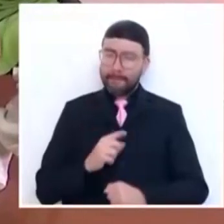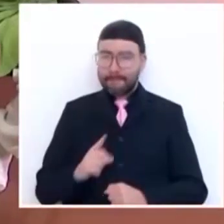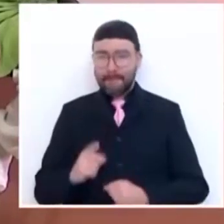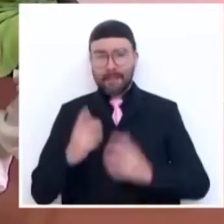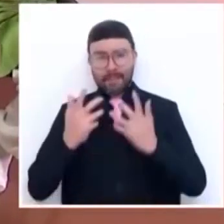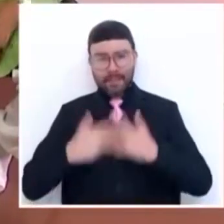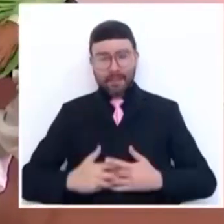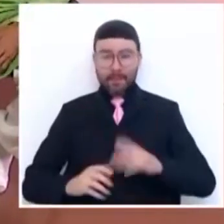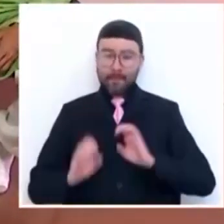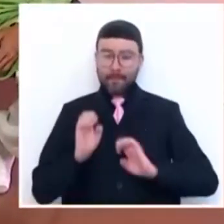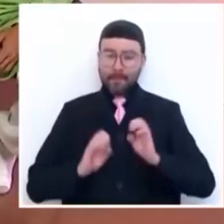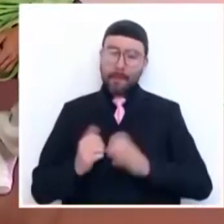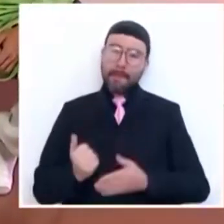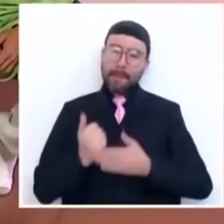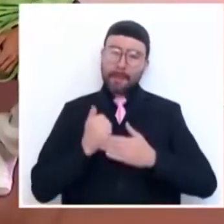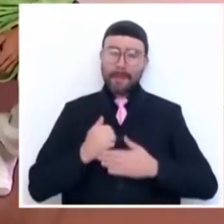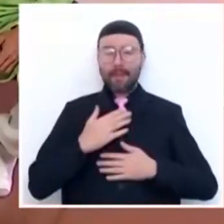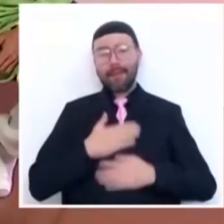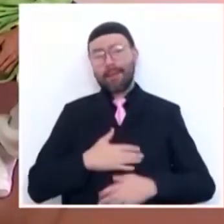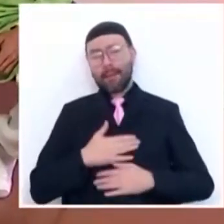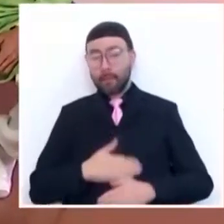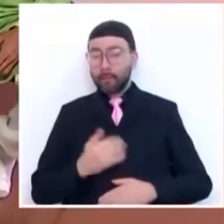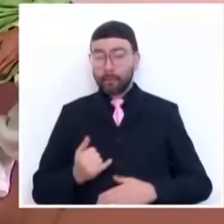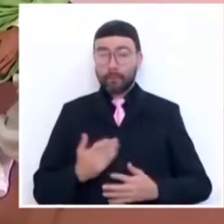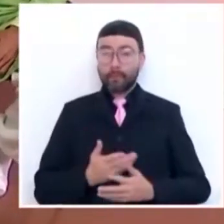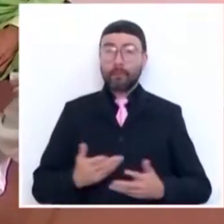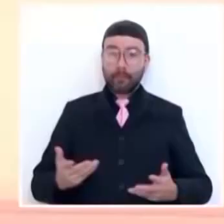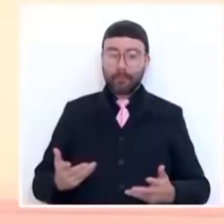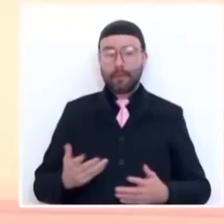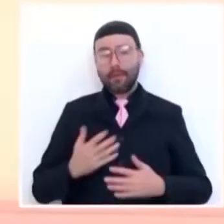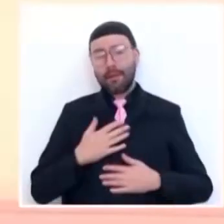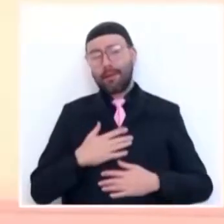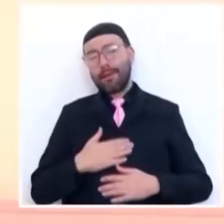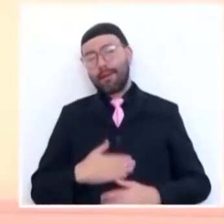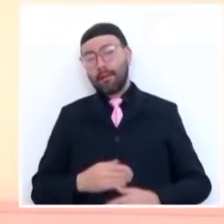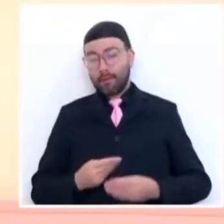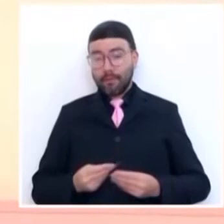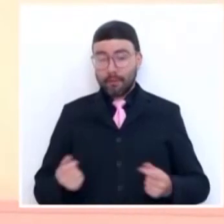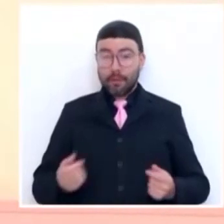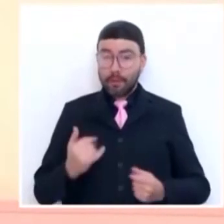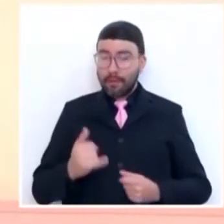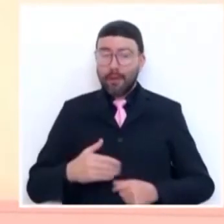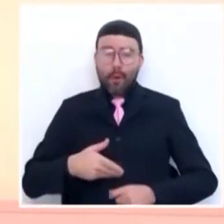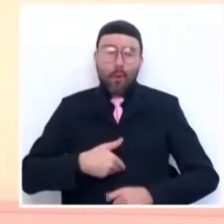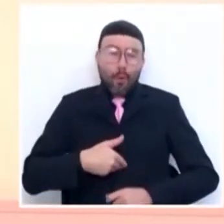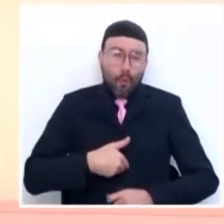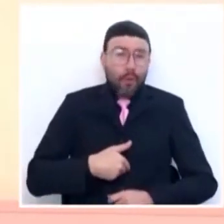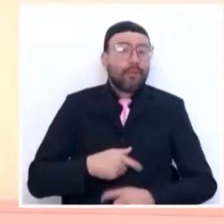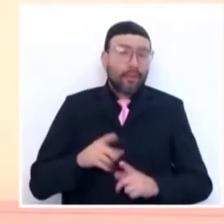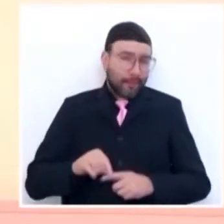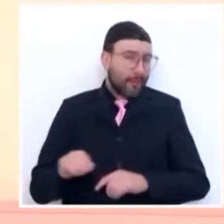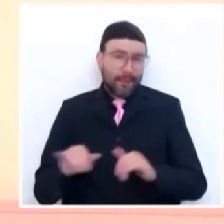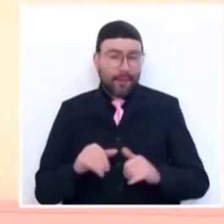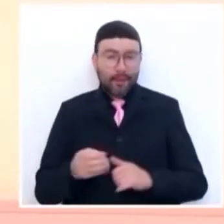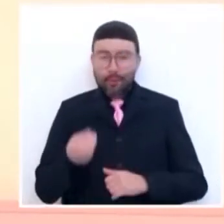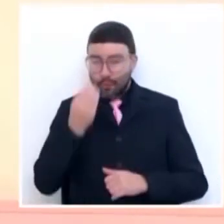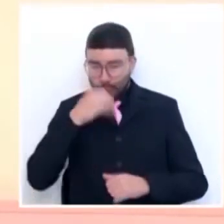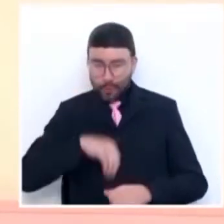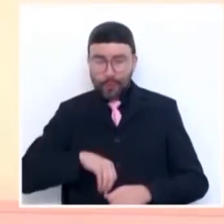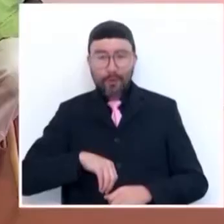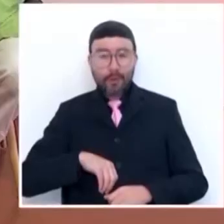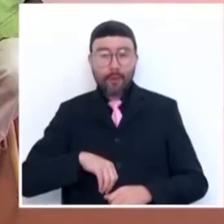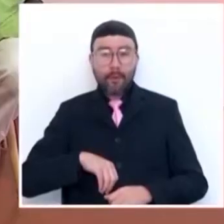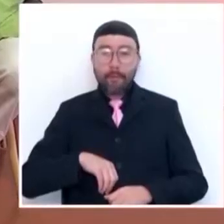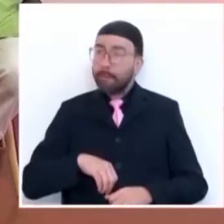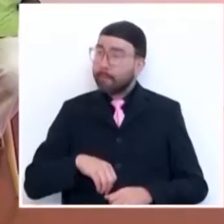inmune, nos relaja, nos brinda calma. La risa es un alimento. Además, el núcleo de donde